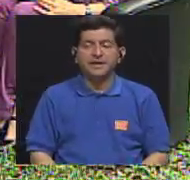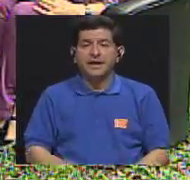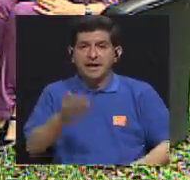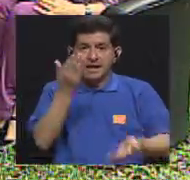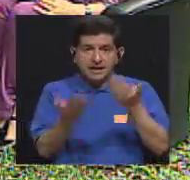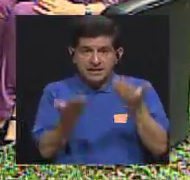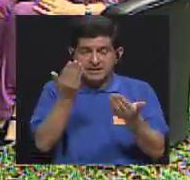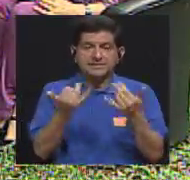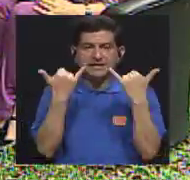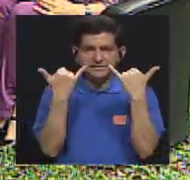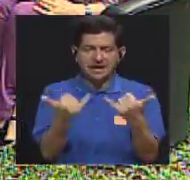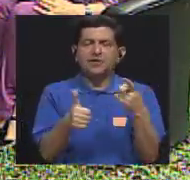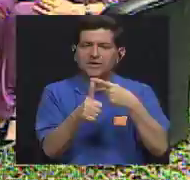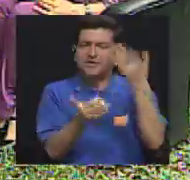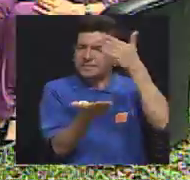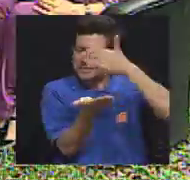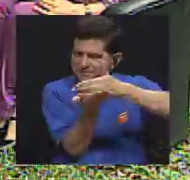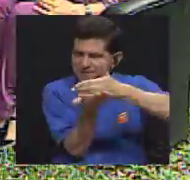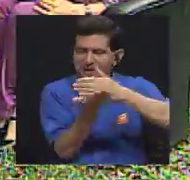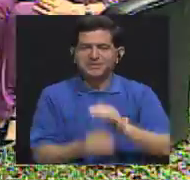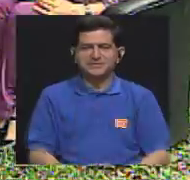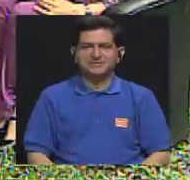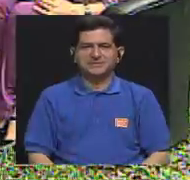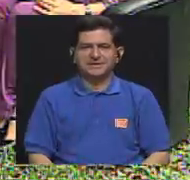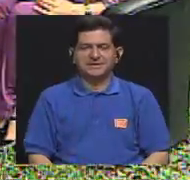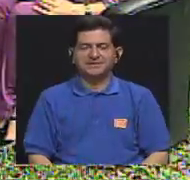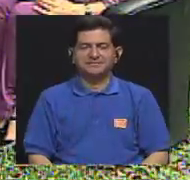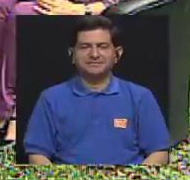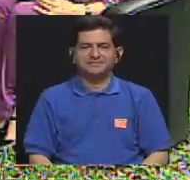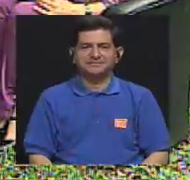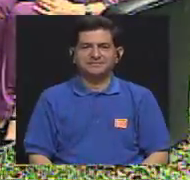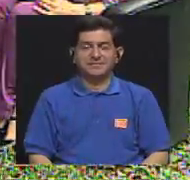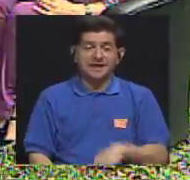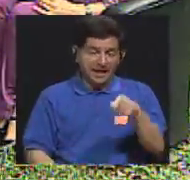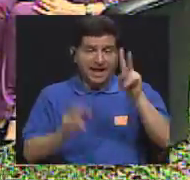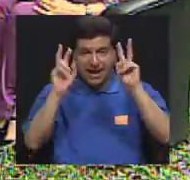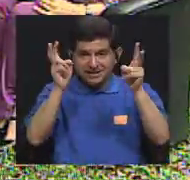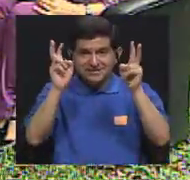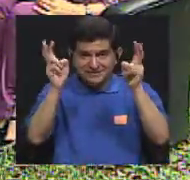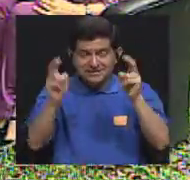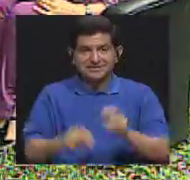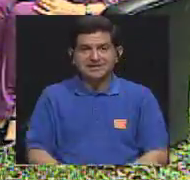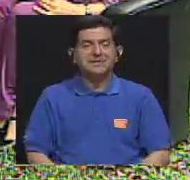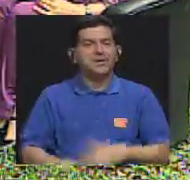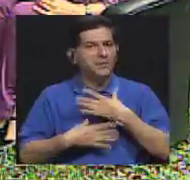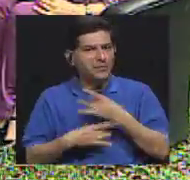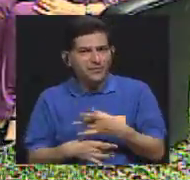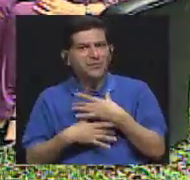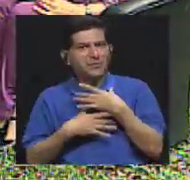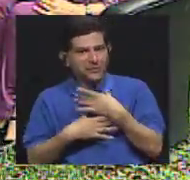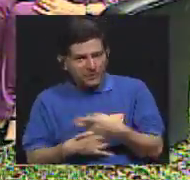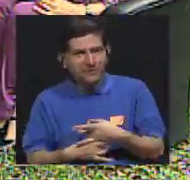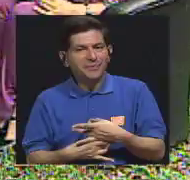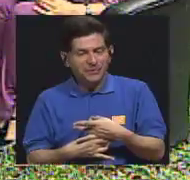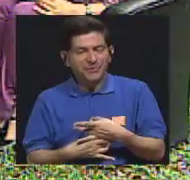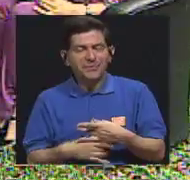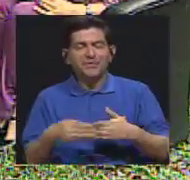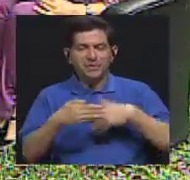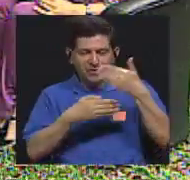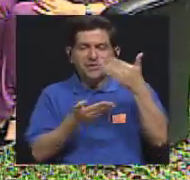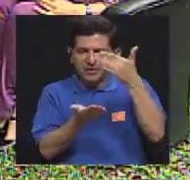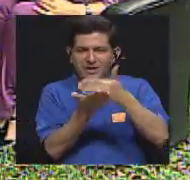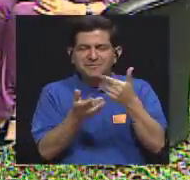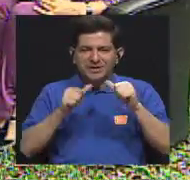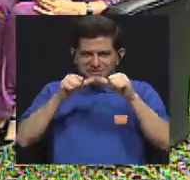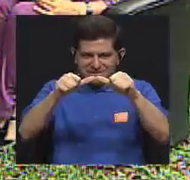a hacer una primera pausa acá para dejar este tema que está bastante interesante luego del